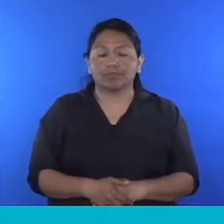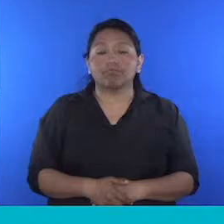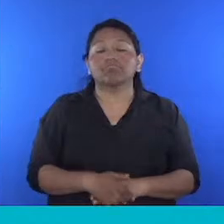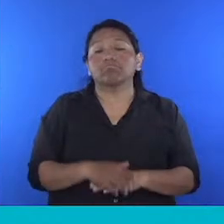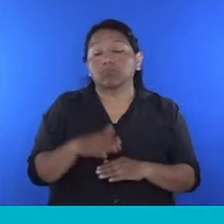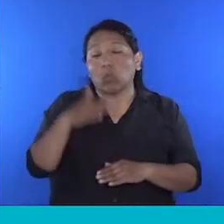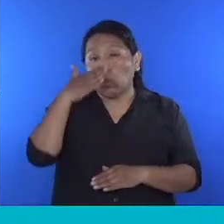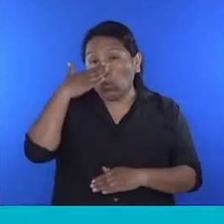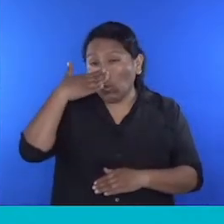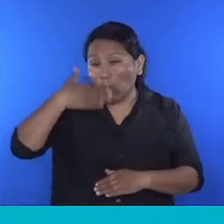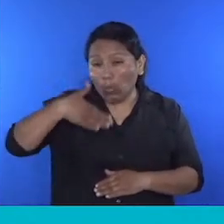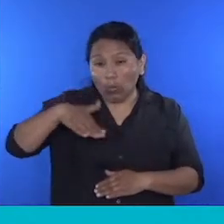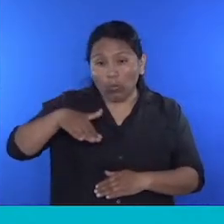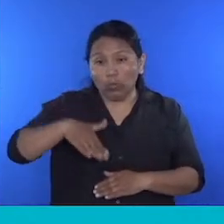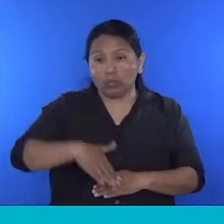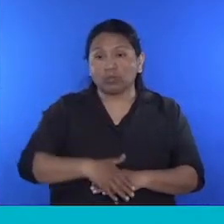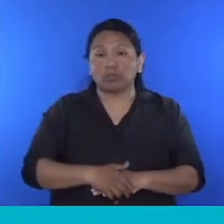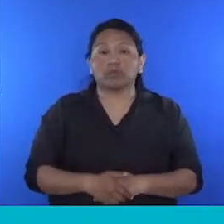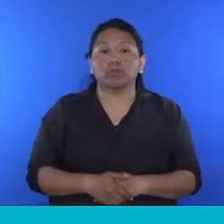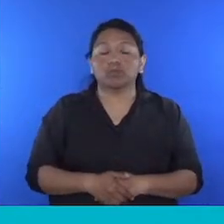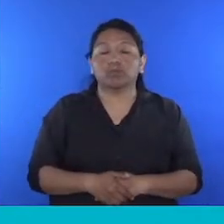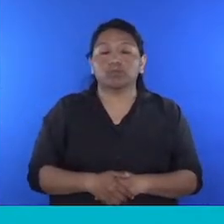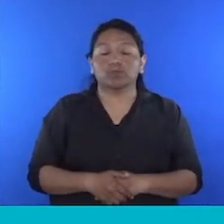Para finalizar,